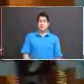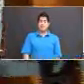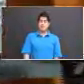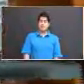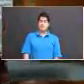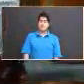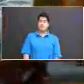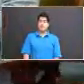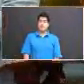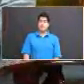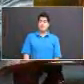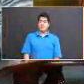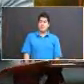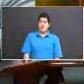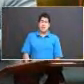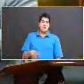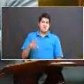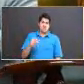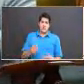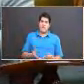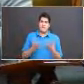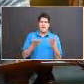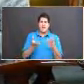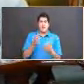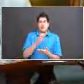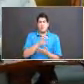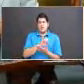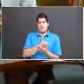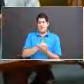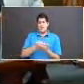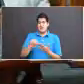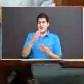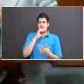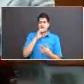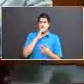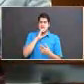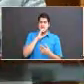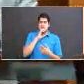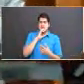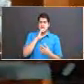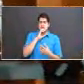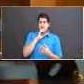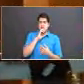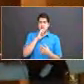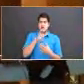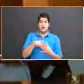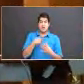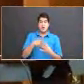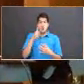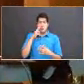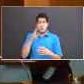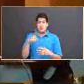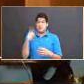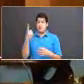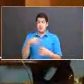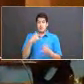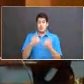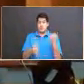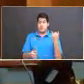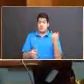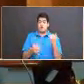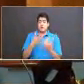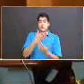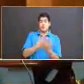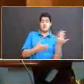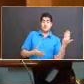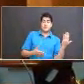Y obviamente no había ministrado la cena del Señor. Y él, y solo aquellos terminan de cantar. Y todavía se iban a echar otro corito